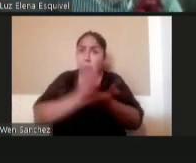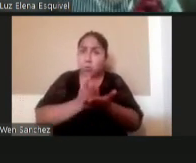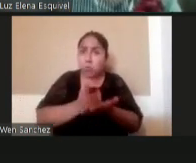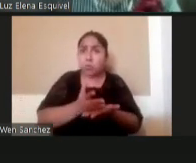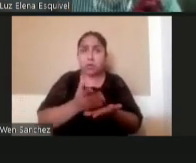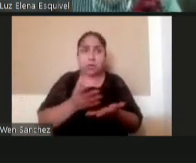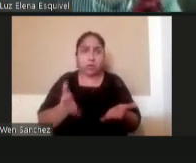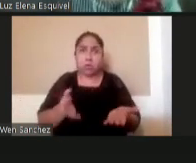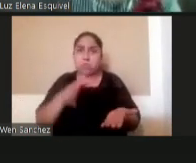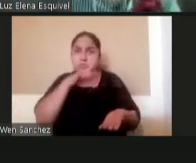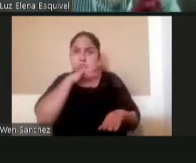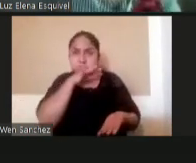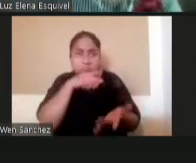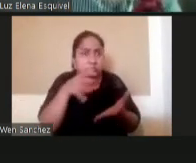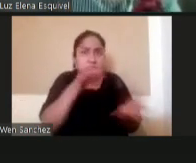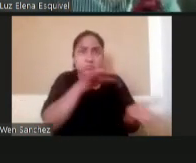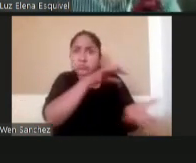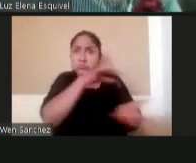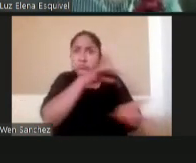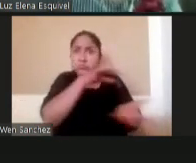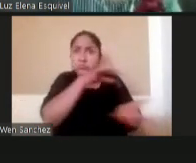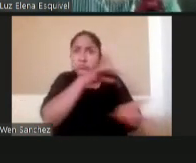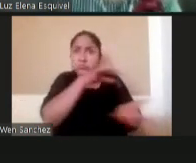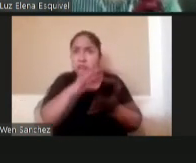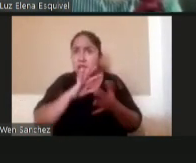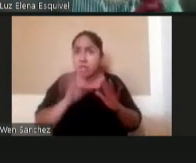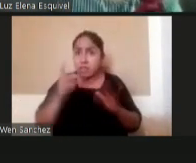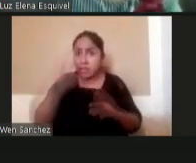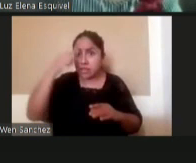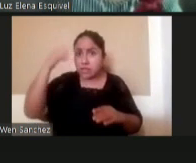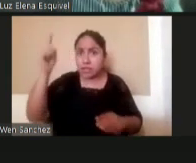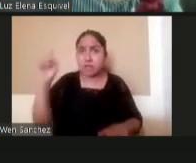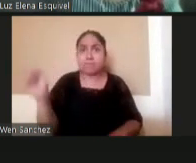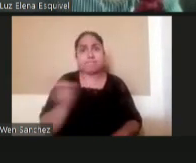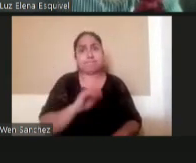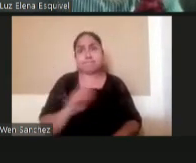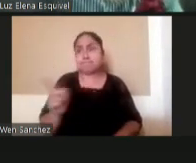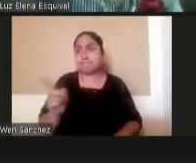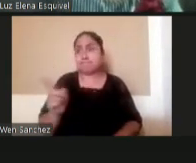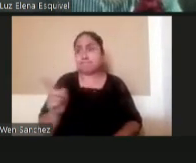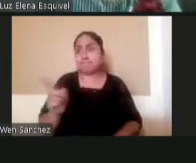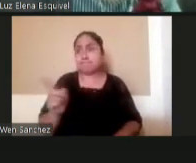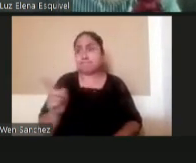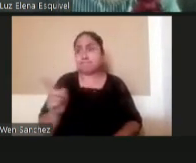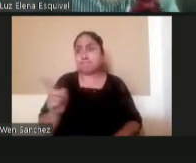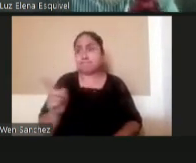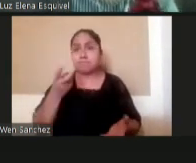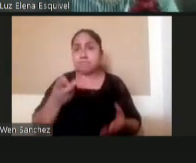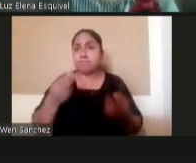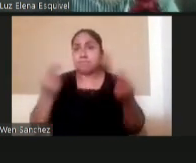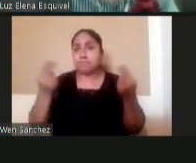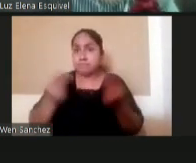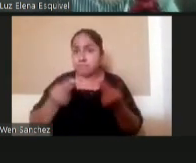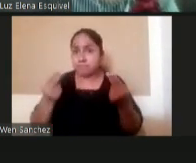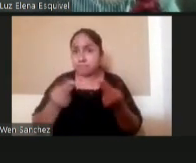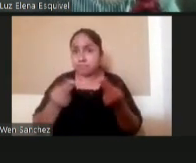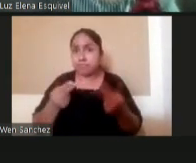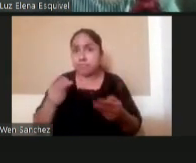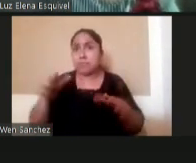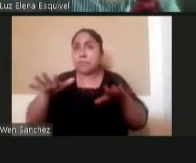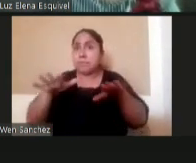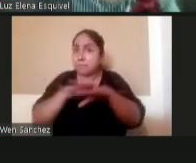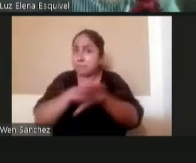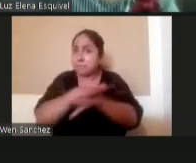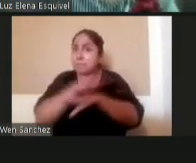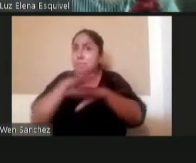de Samalayuca. Mientras no se modifiquen esas estrategias,